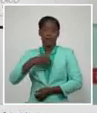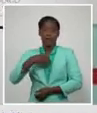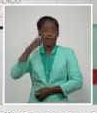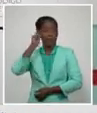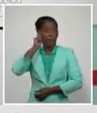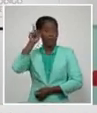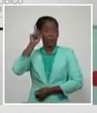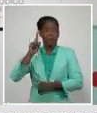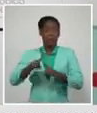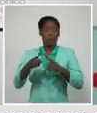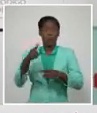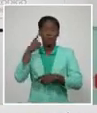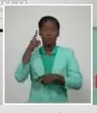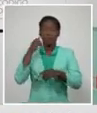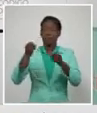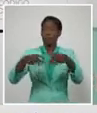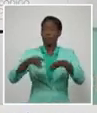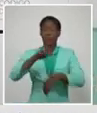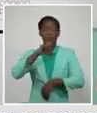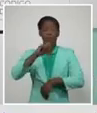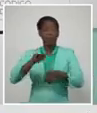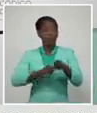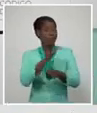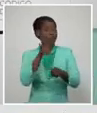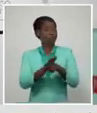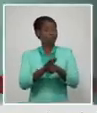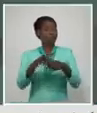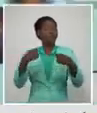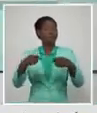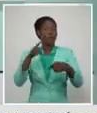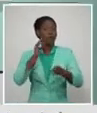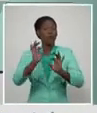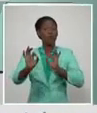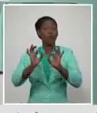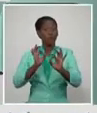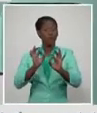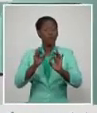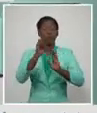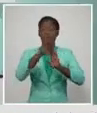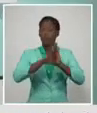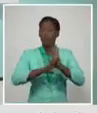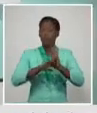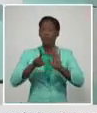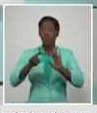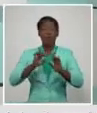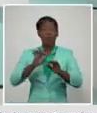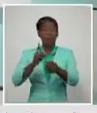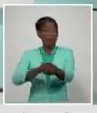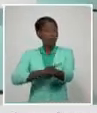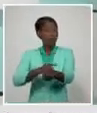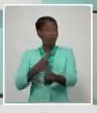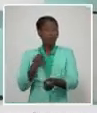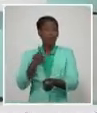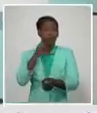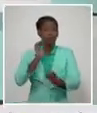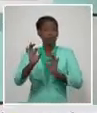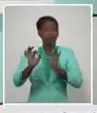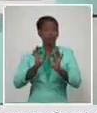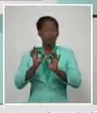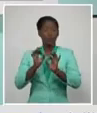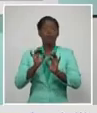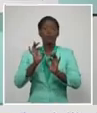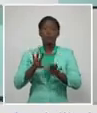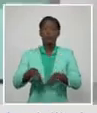meses demuestra que los comportamientos propuestos en el nuevo Código de Vida te protegen frente a la